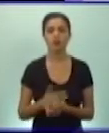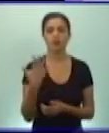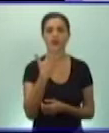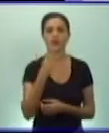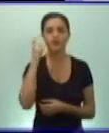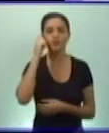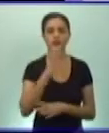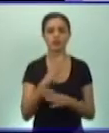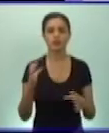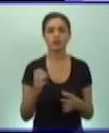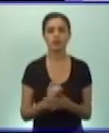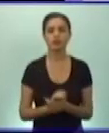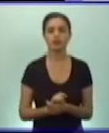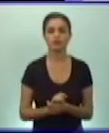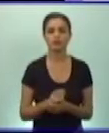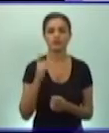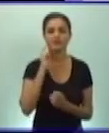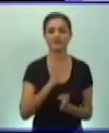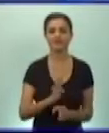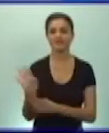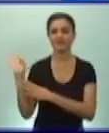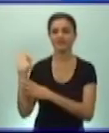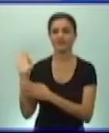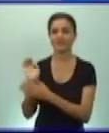cual quiero que escuchen su explicación.